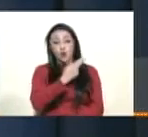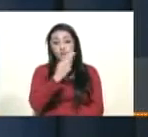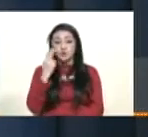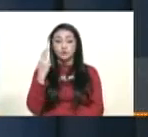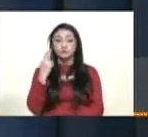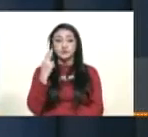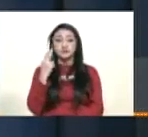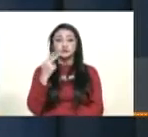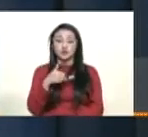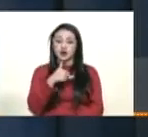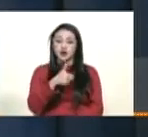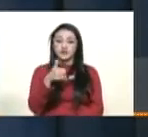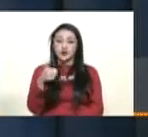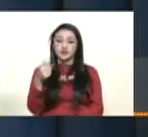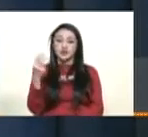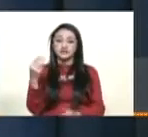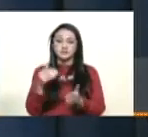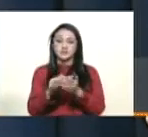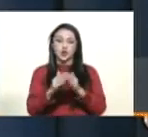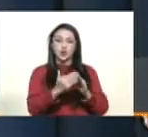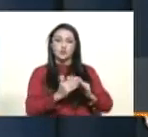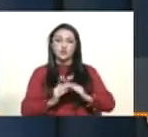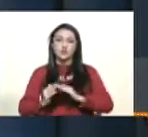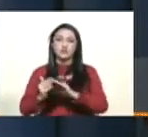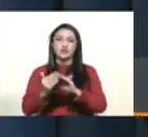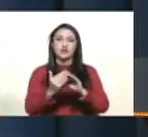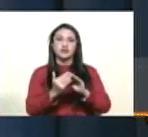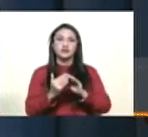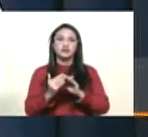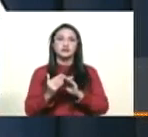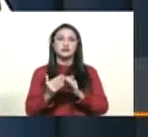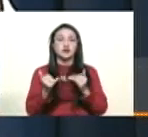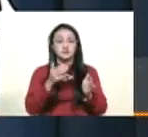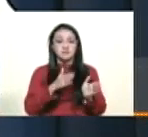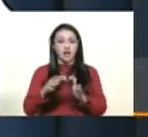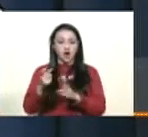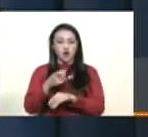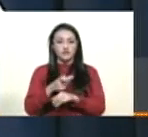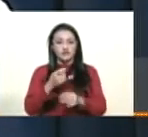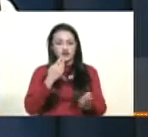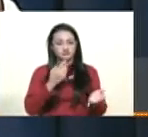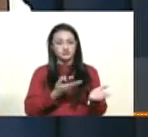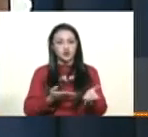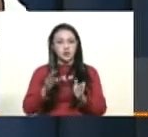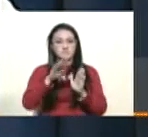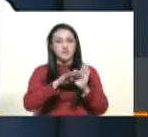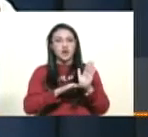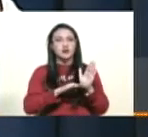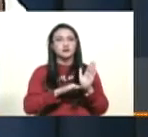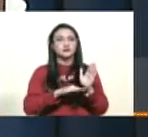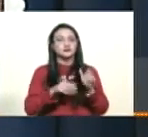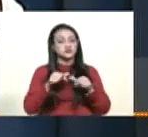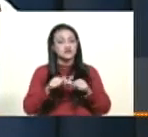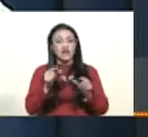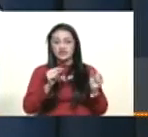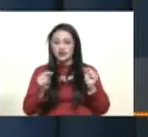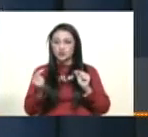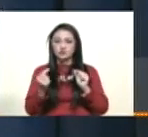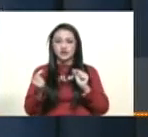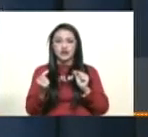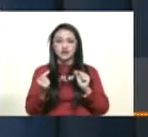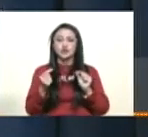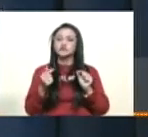escritos con cada una de las 3.000 comunidades. Y nos permitió presentarles este plan de gobierno, plan que yo les pido que lo sigan discutiendo, que lo